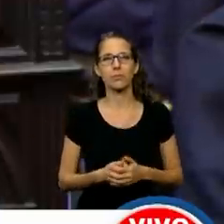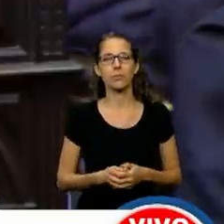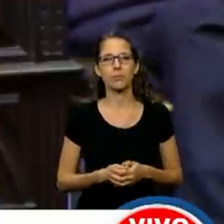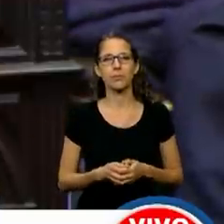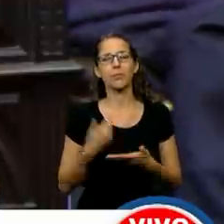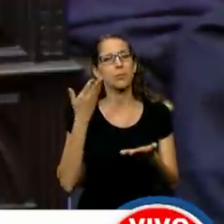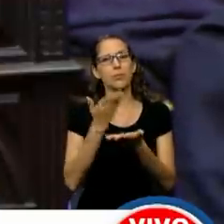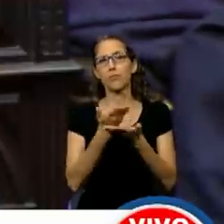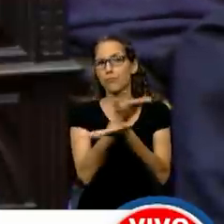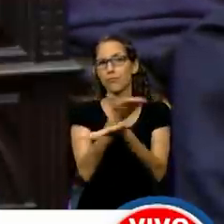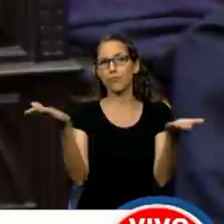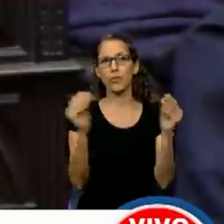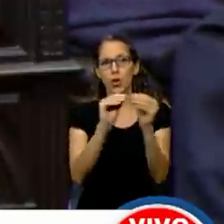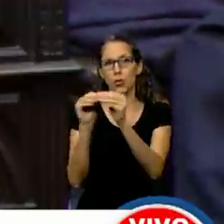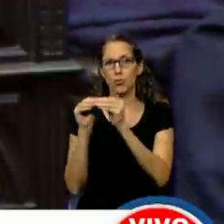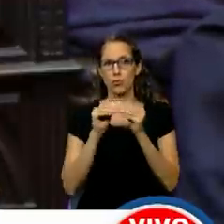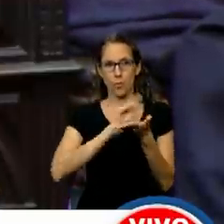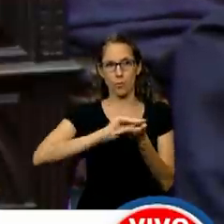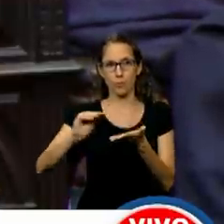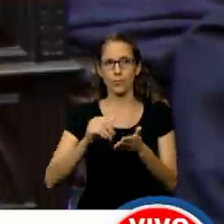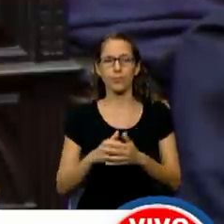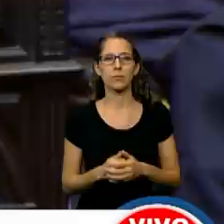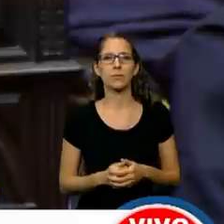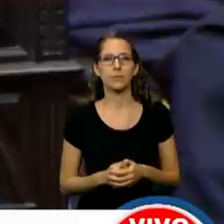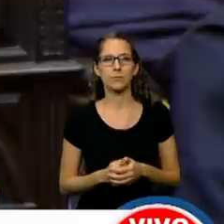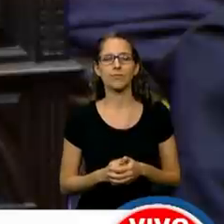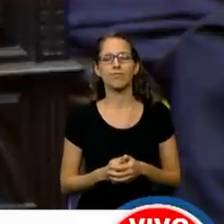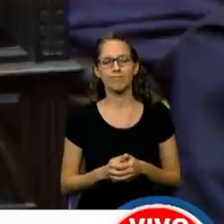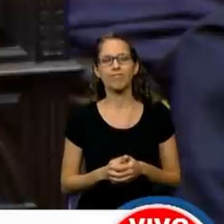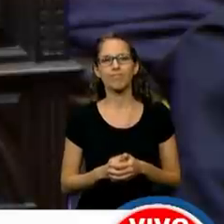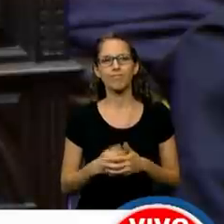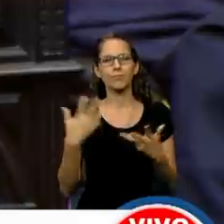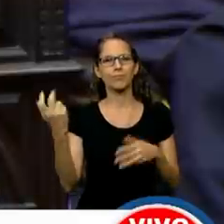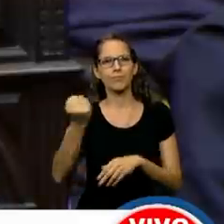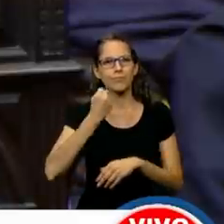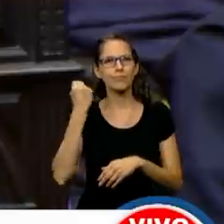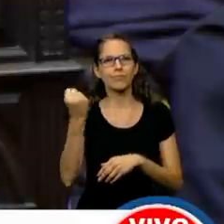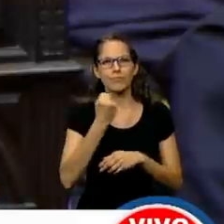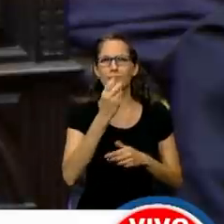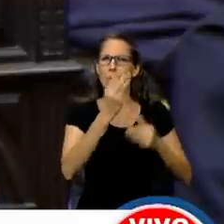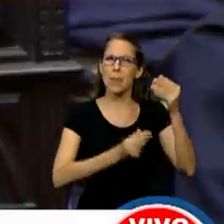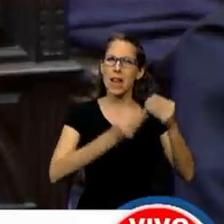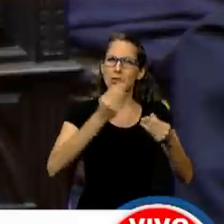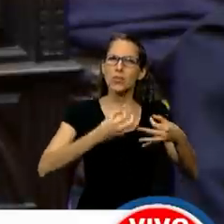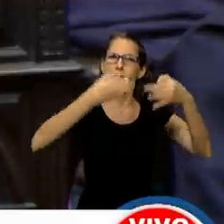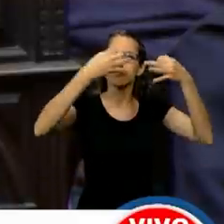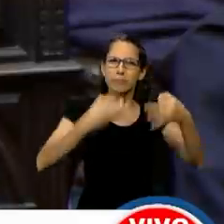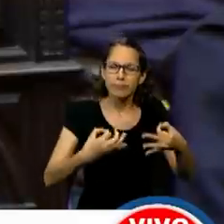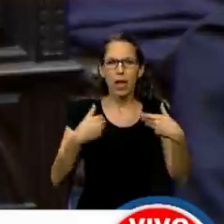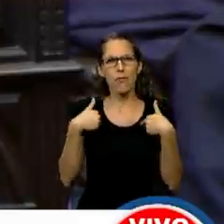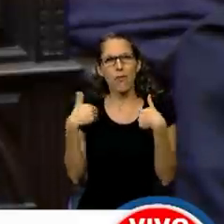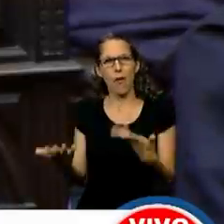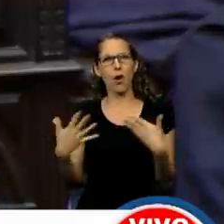a todos los colegas lo importante que es tener un presupuesto y garantizar la salud